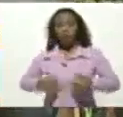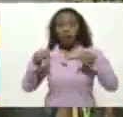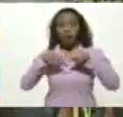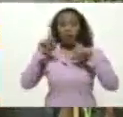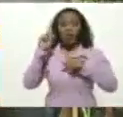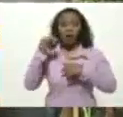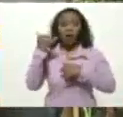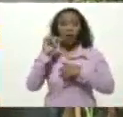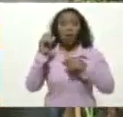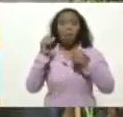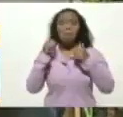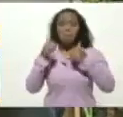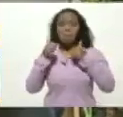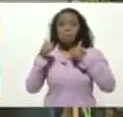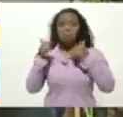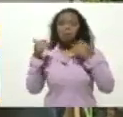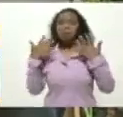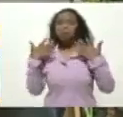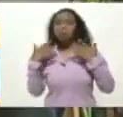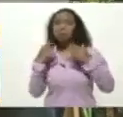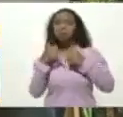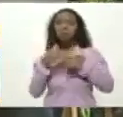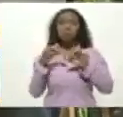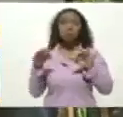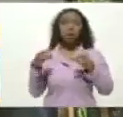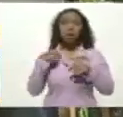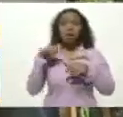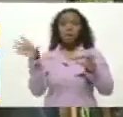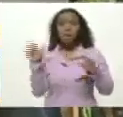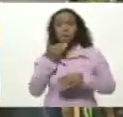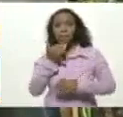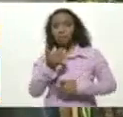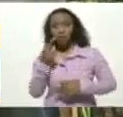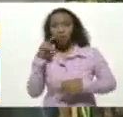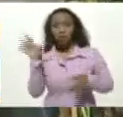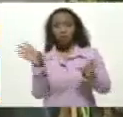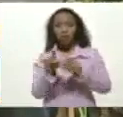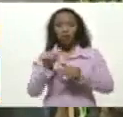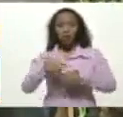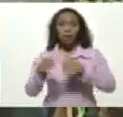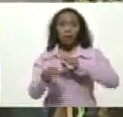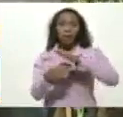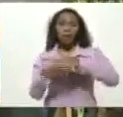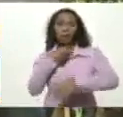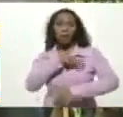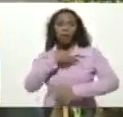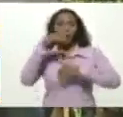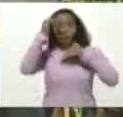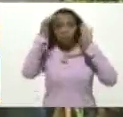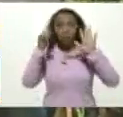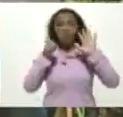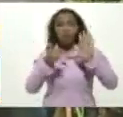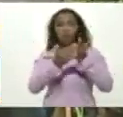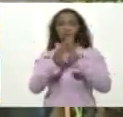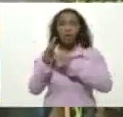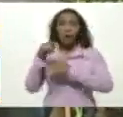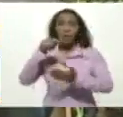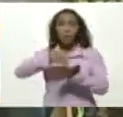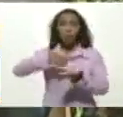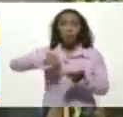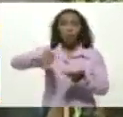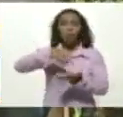a Dios, un buen clima, hermano presidente. Permítame concluir esta transmisión informándole que esta base de misiones va a atender 6 comunidades en el punto y